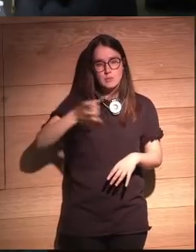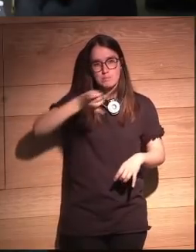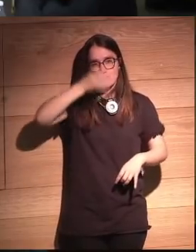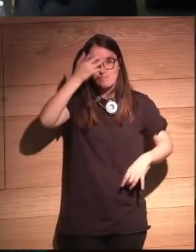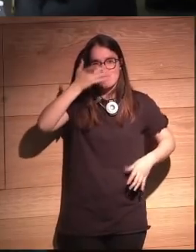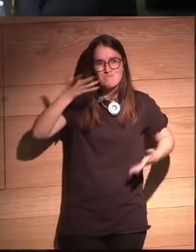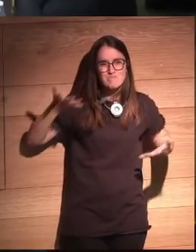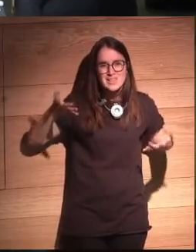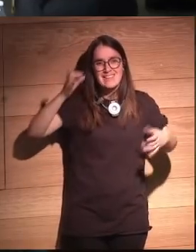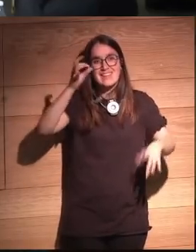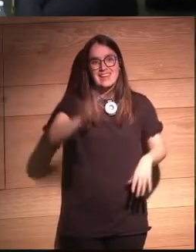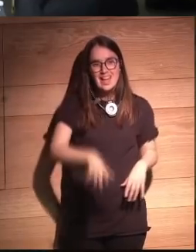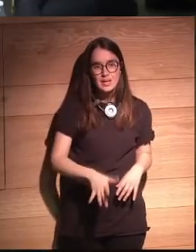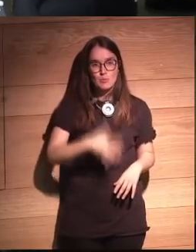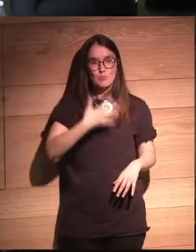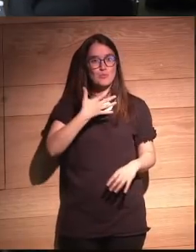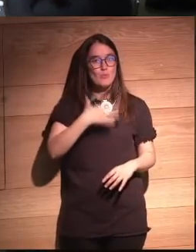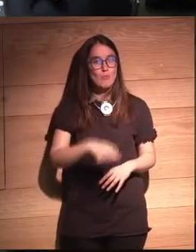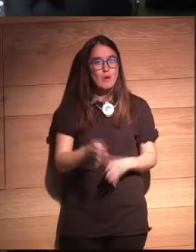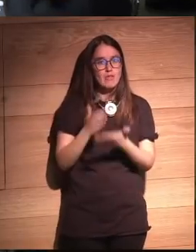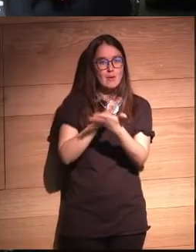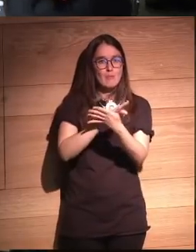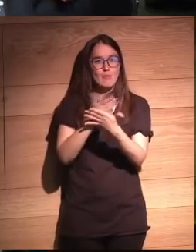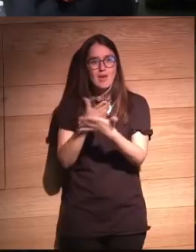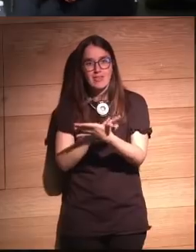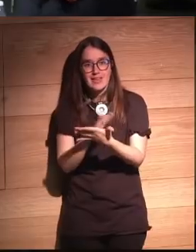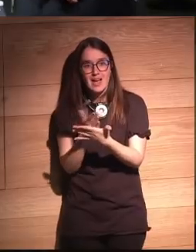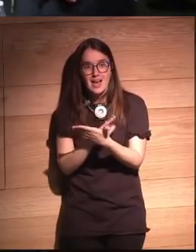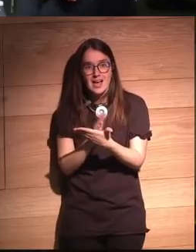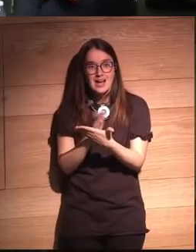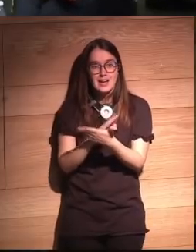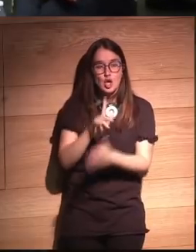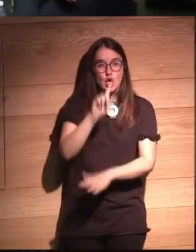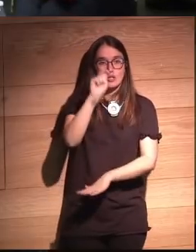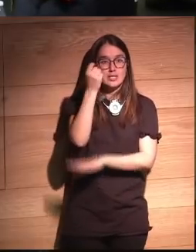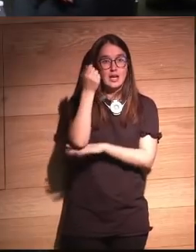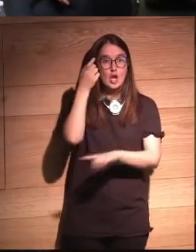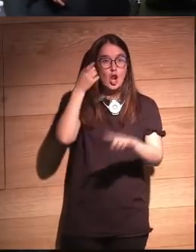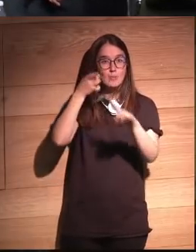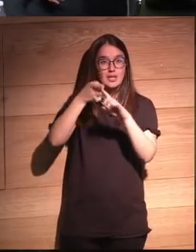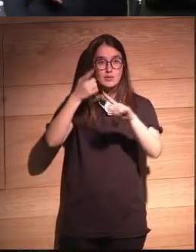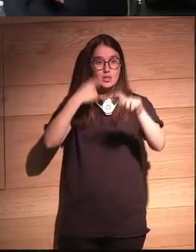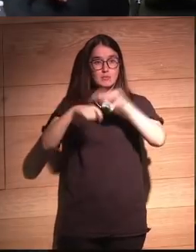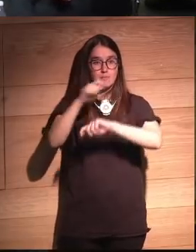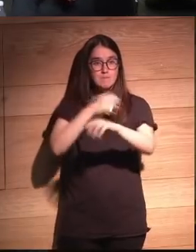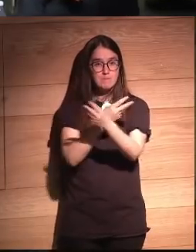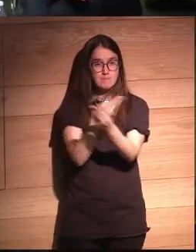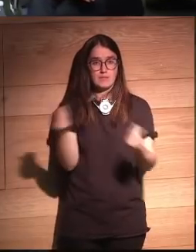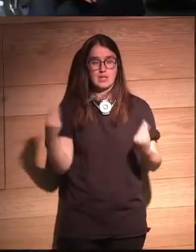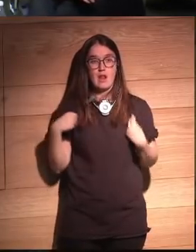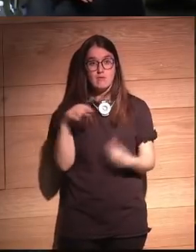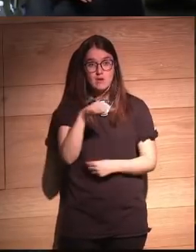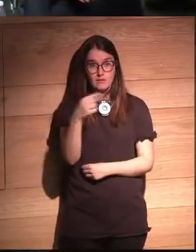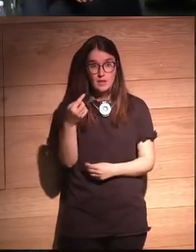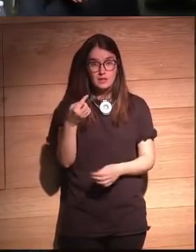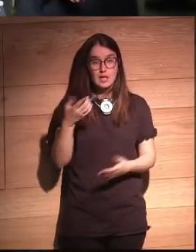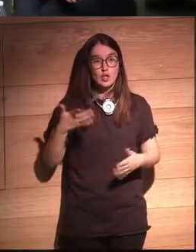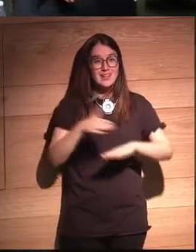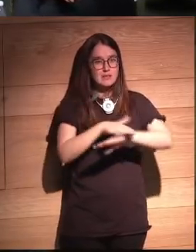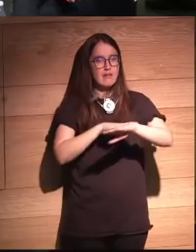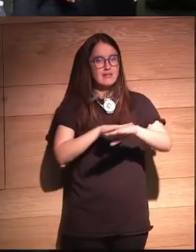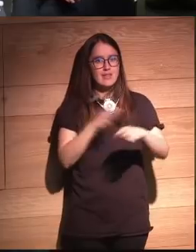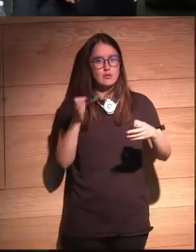ocurre quién puede mediar y conseguir el objetivo de la desmercantilización de la vivienda. Entonces el Estado